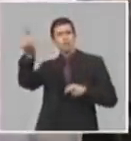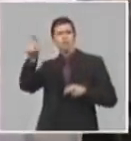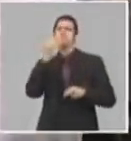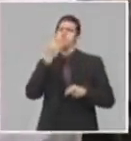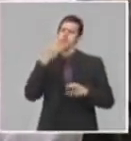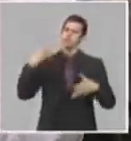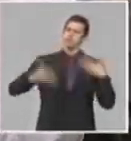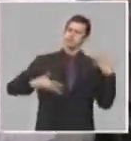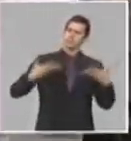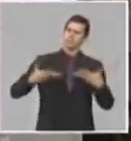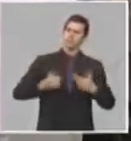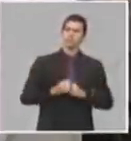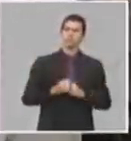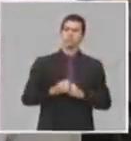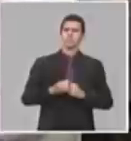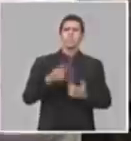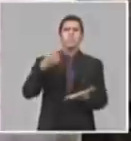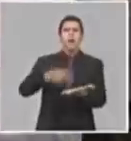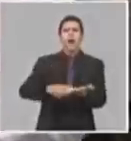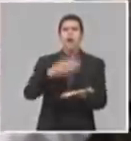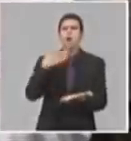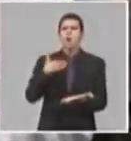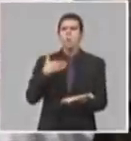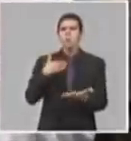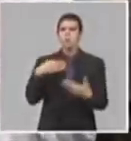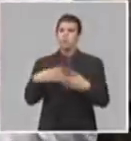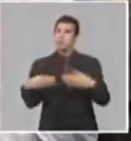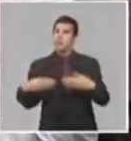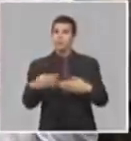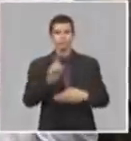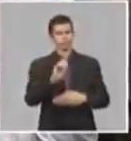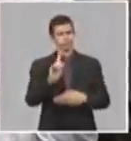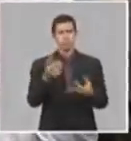demanda por el turismo nuestro. Bueno, es una vía también de captar